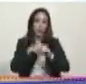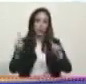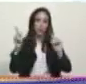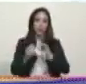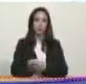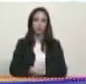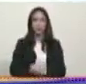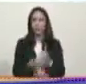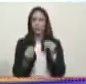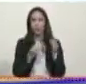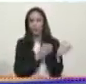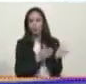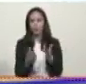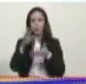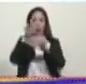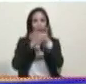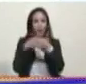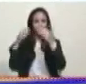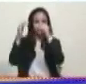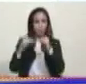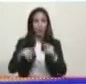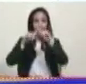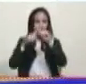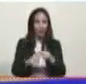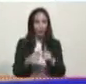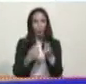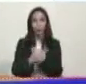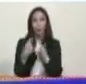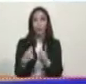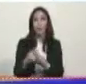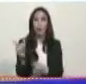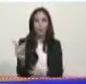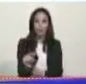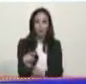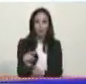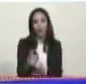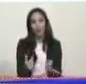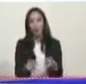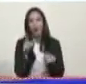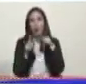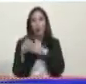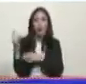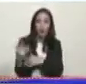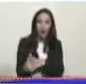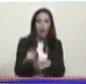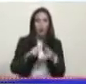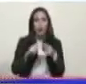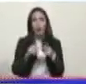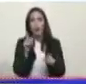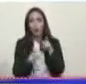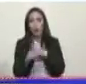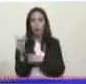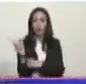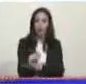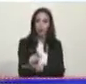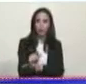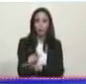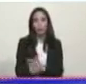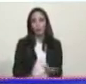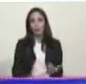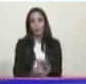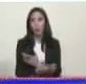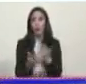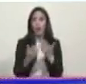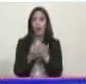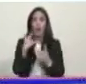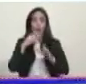hay toda una estructura de análisis que se va a estar diseñando a través de los órganos superiores de transporte a nivel de todo el país a los efectos de garantizar de que el pasaje sea